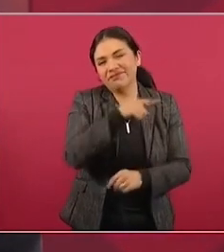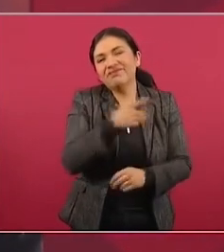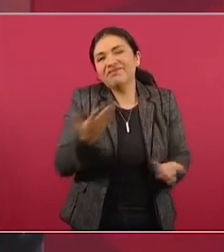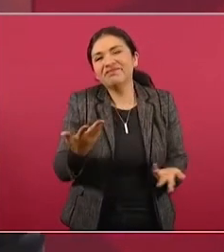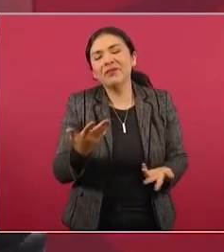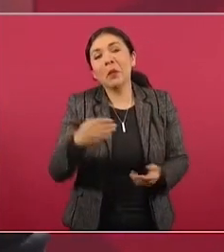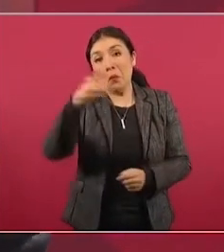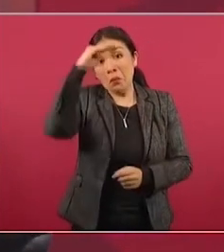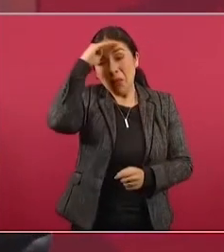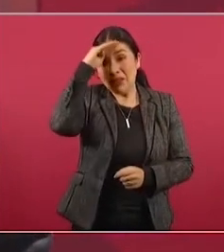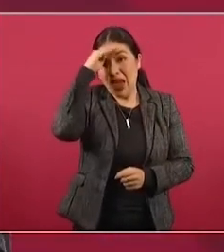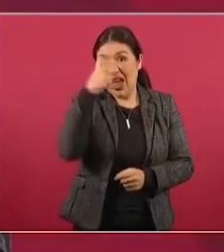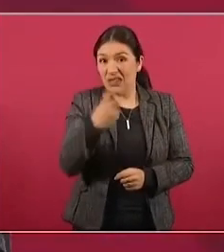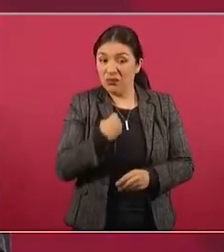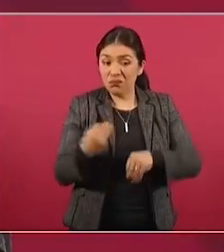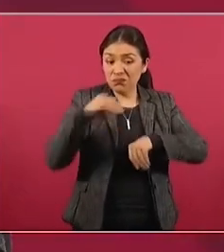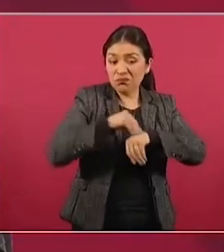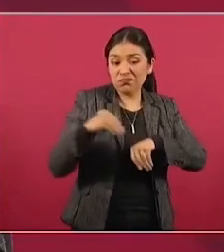piensan que así